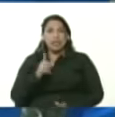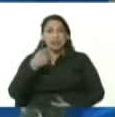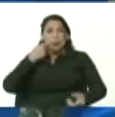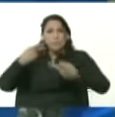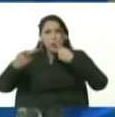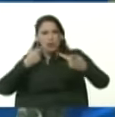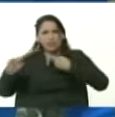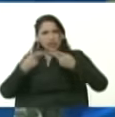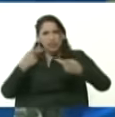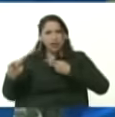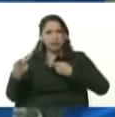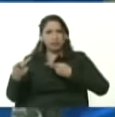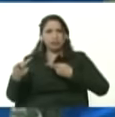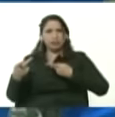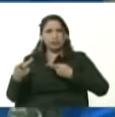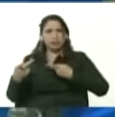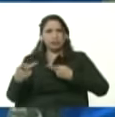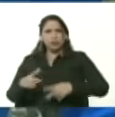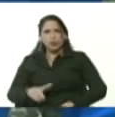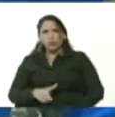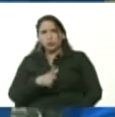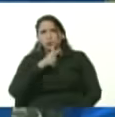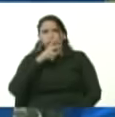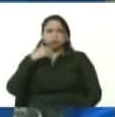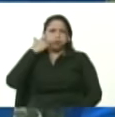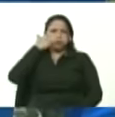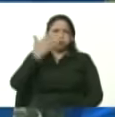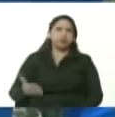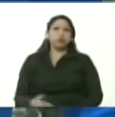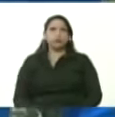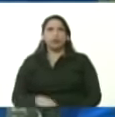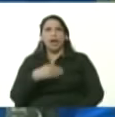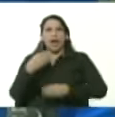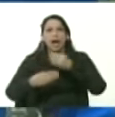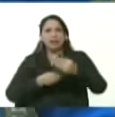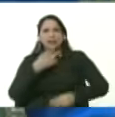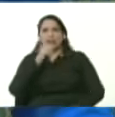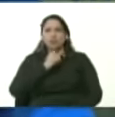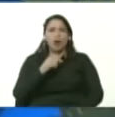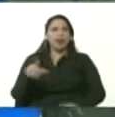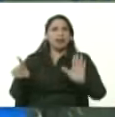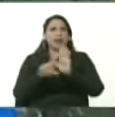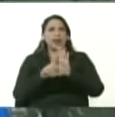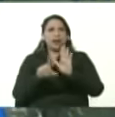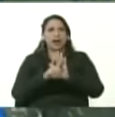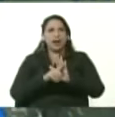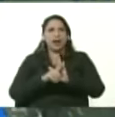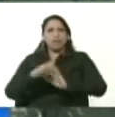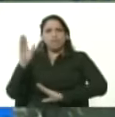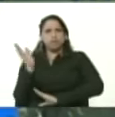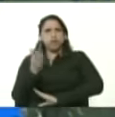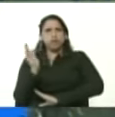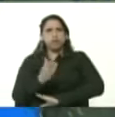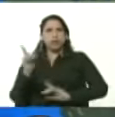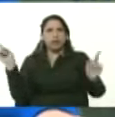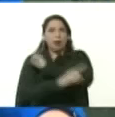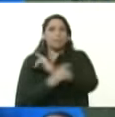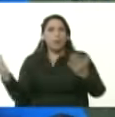política nefasta para aplicar la ilícita doctrina del cambio de régimen.